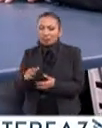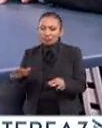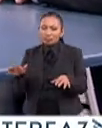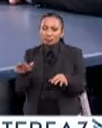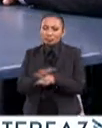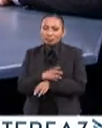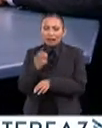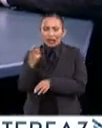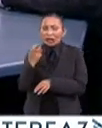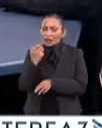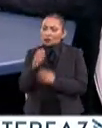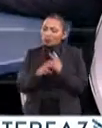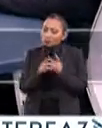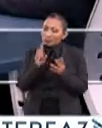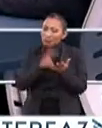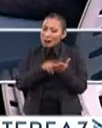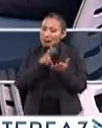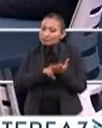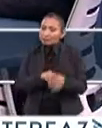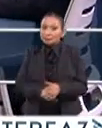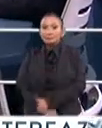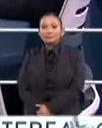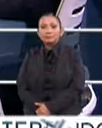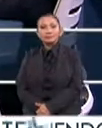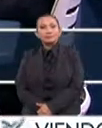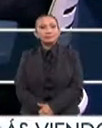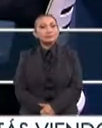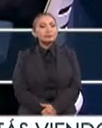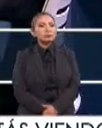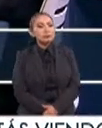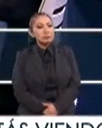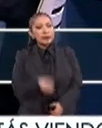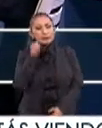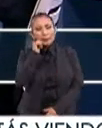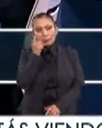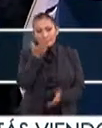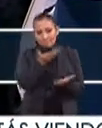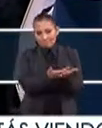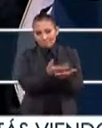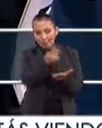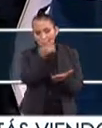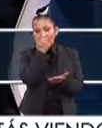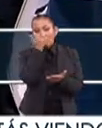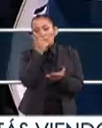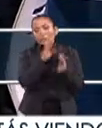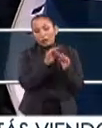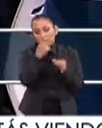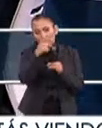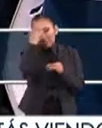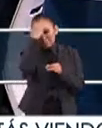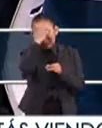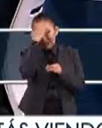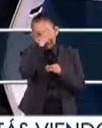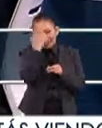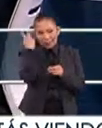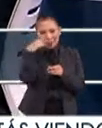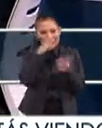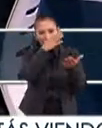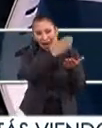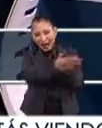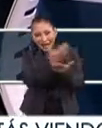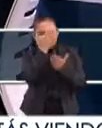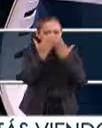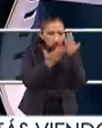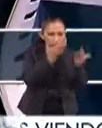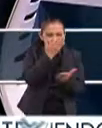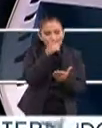creo que esas cosas fueron las que más valoro. Siempre les pedimos a los estudiantes que nos platican de su experiencia en